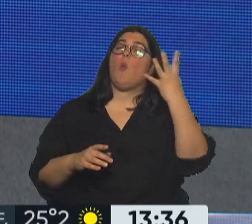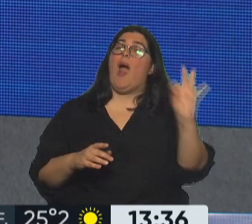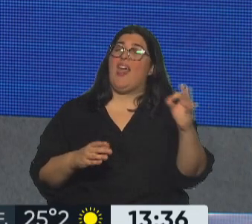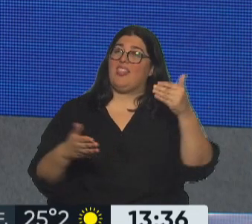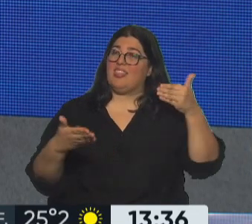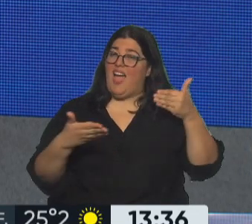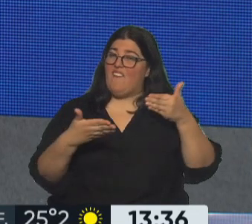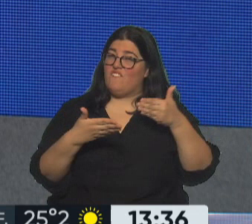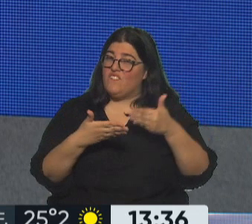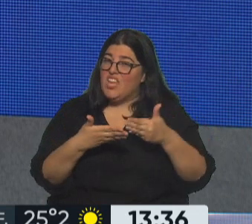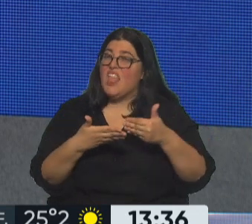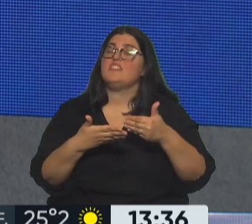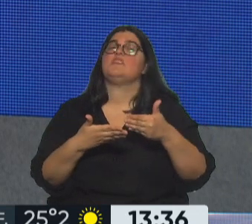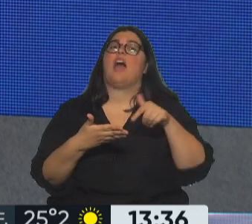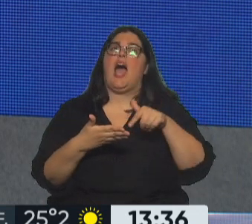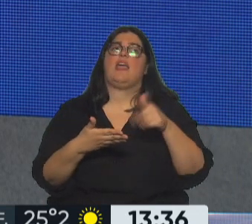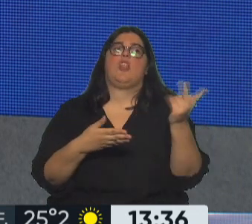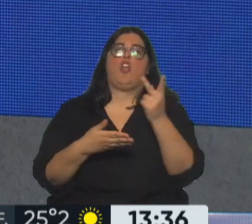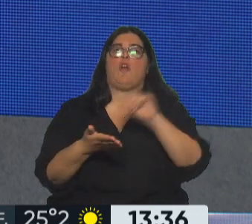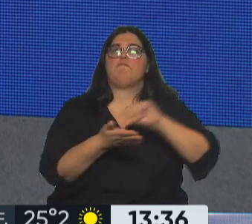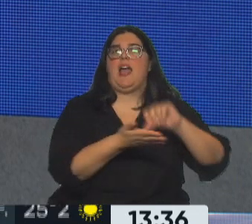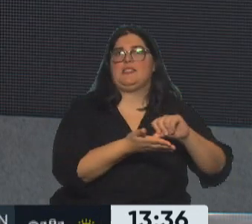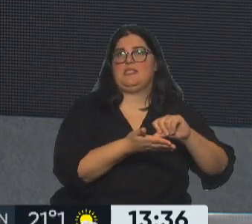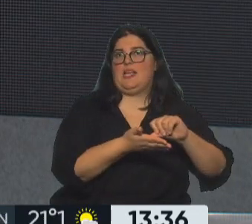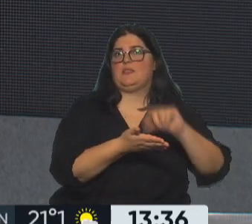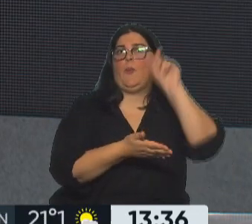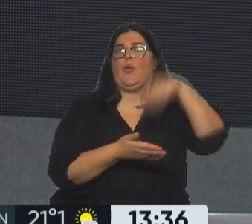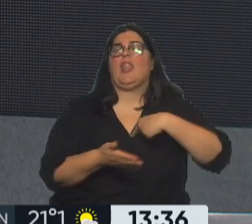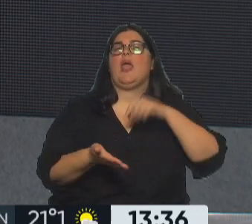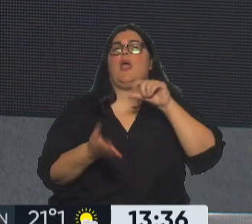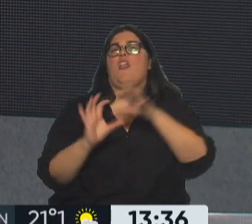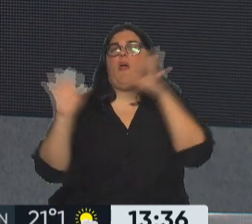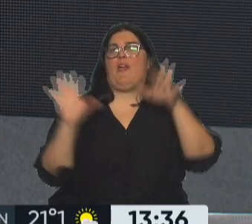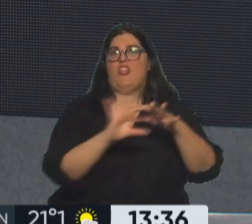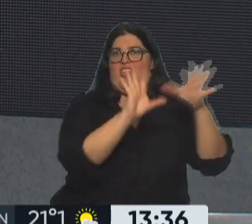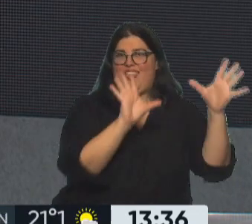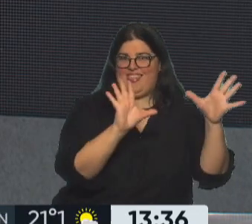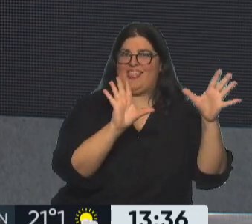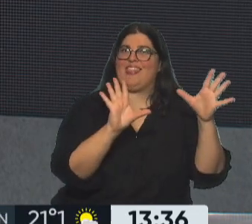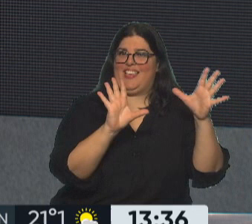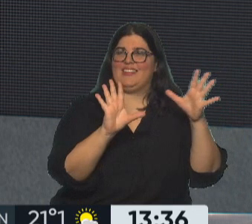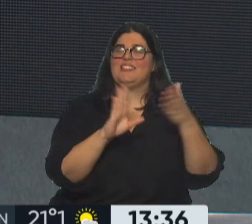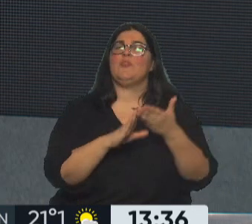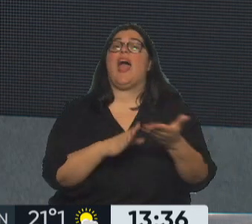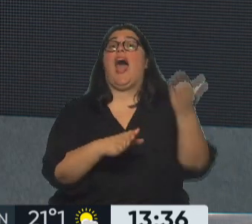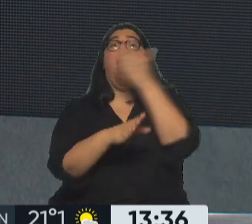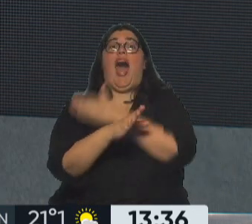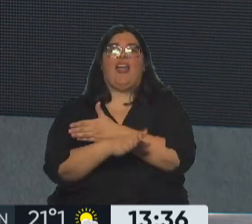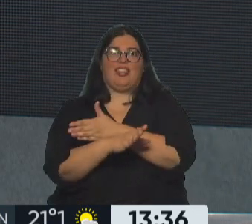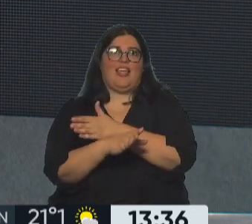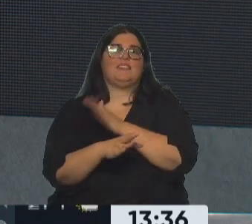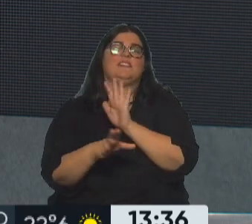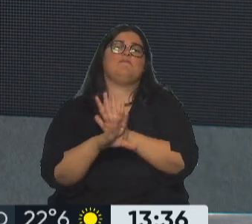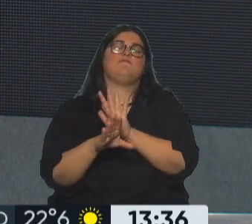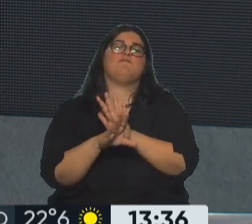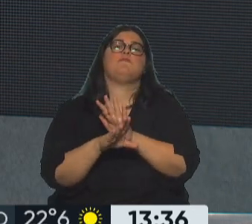se convirtieron ambas naciones en estados independientes, a partir de lo que fue casualmente, por un